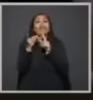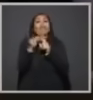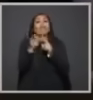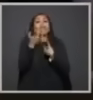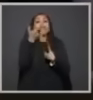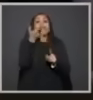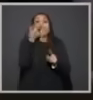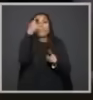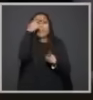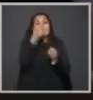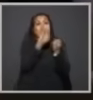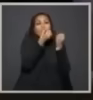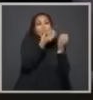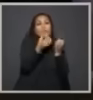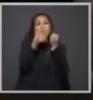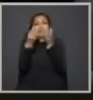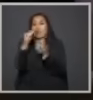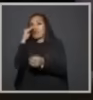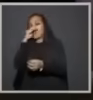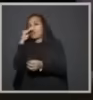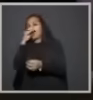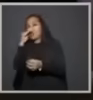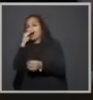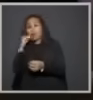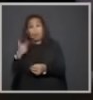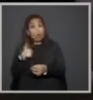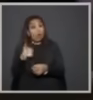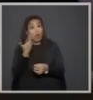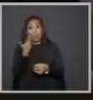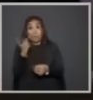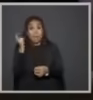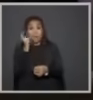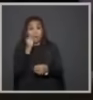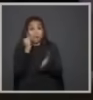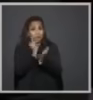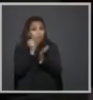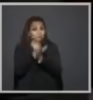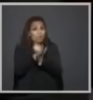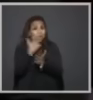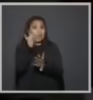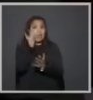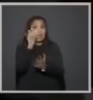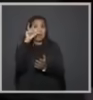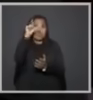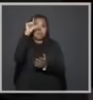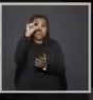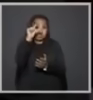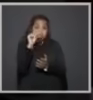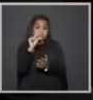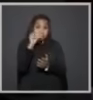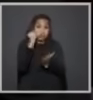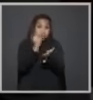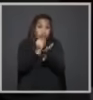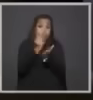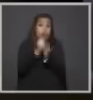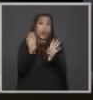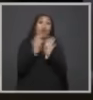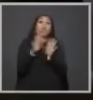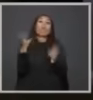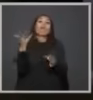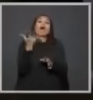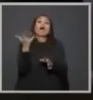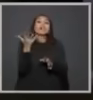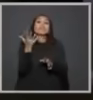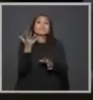programas? Y ya que no vas a modificar impuestos, incluso dices que los vas a reducir, ¿cómo se logra esto? Pues es